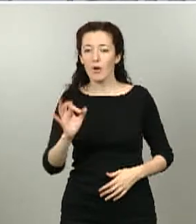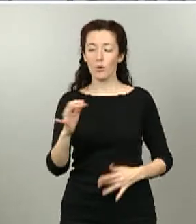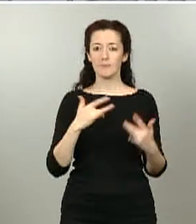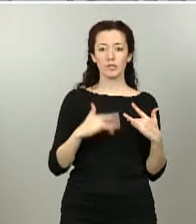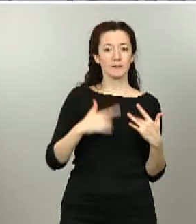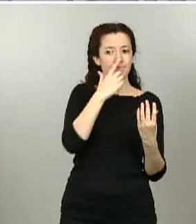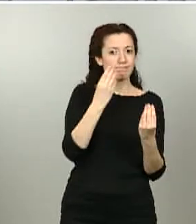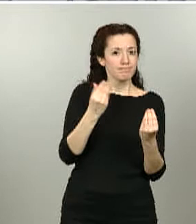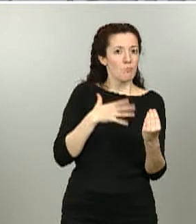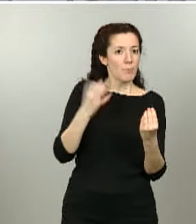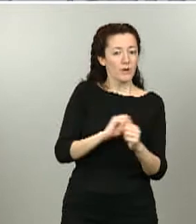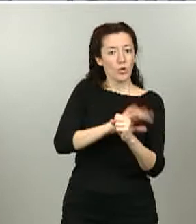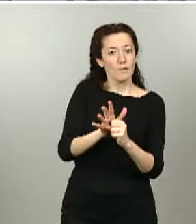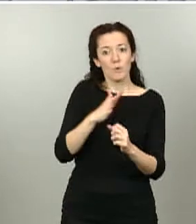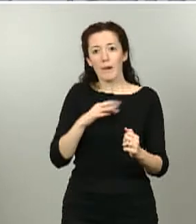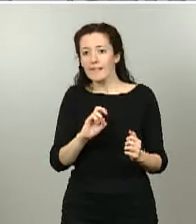la hora de detectar casos.